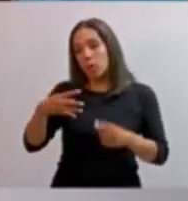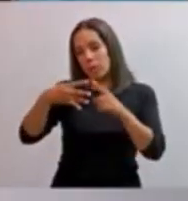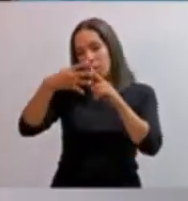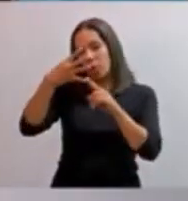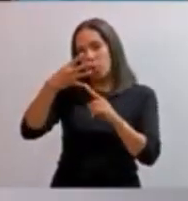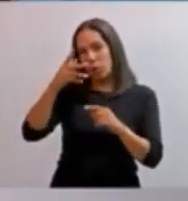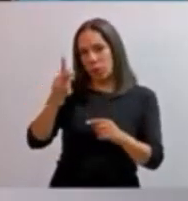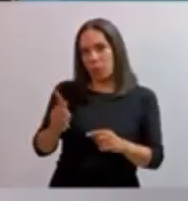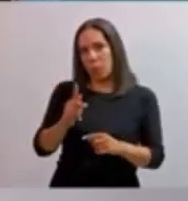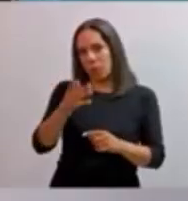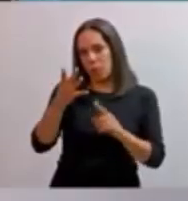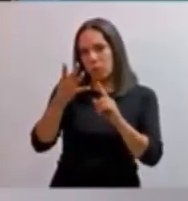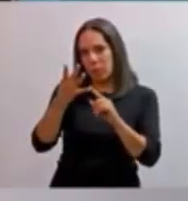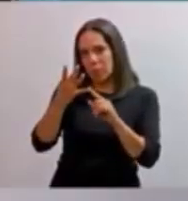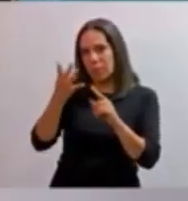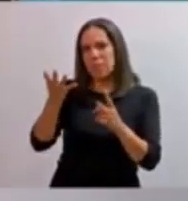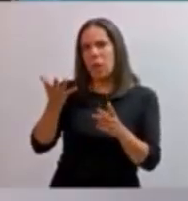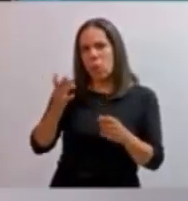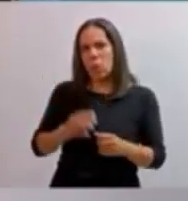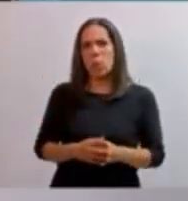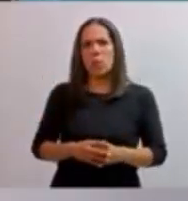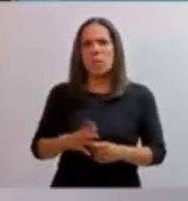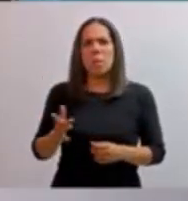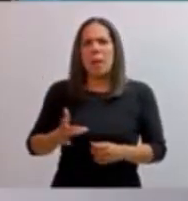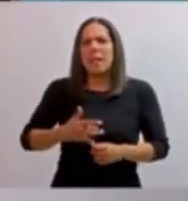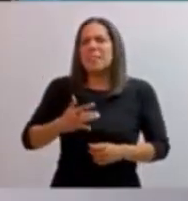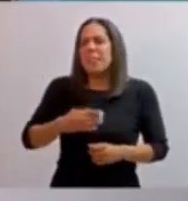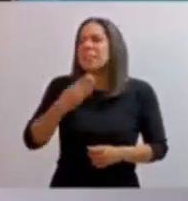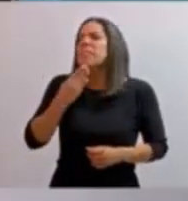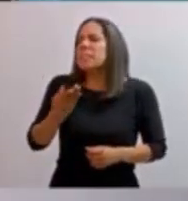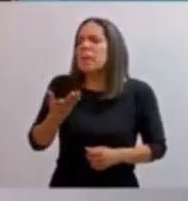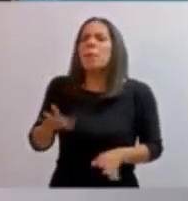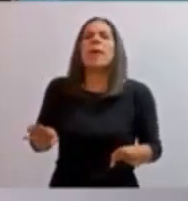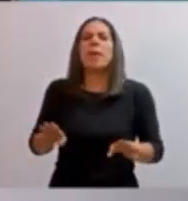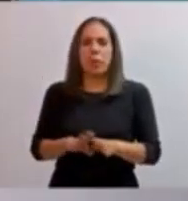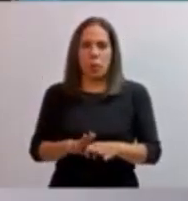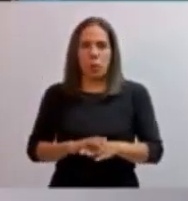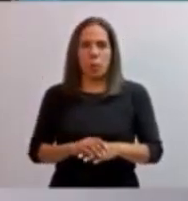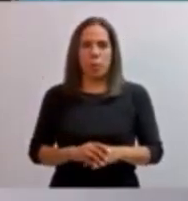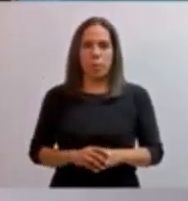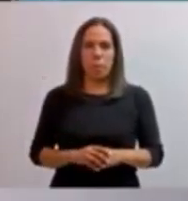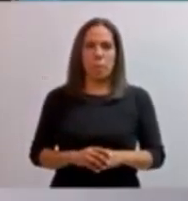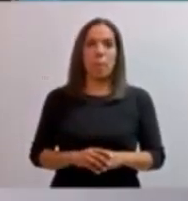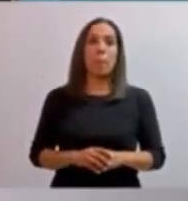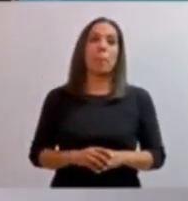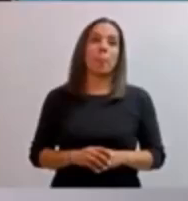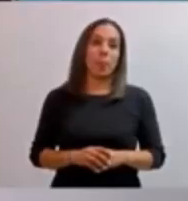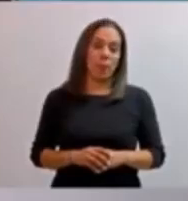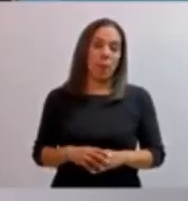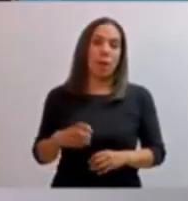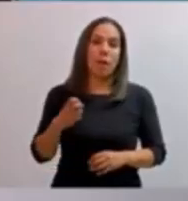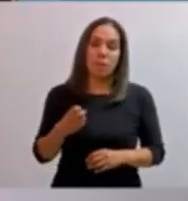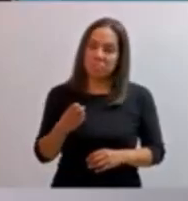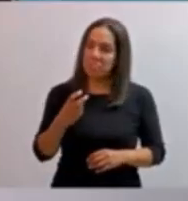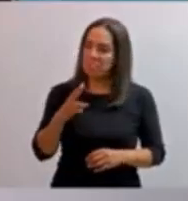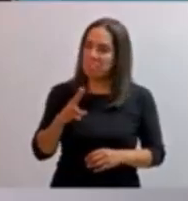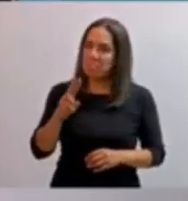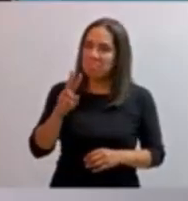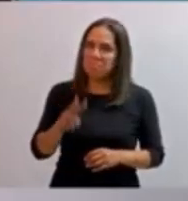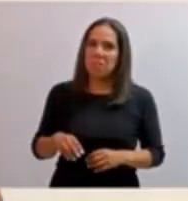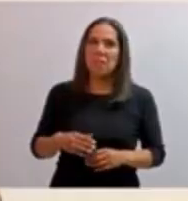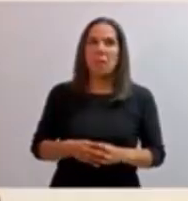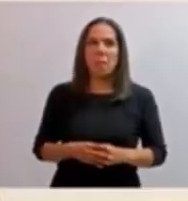y luego el otro que había escuchado iba a responder también. Era para empezar. Y fue recibida de una